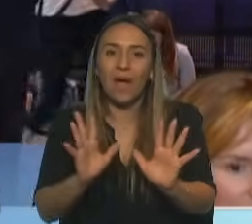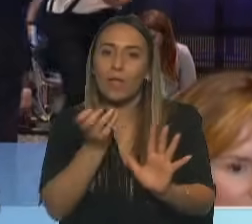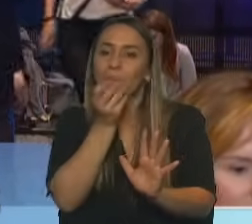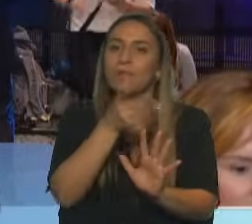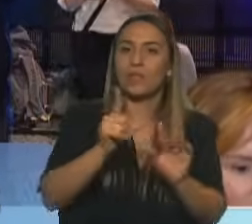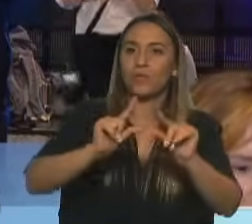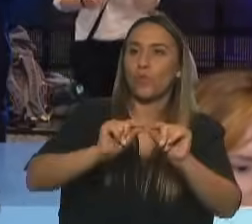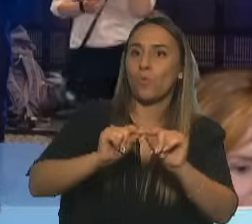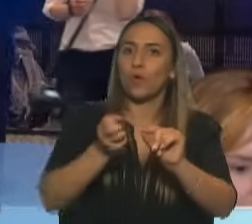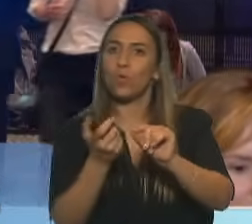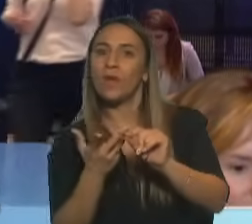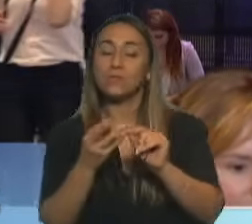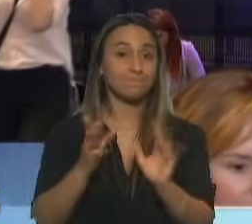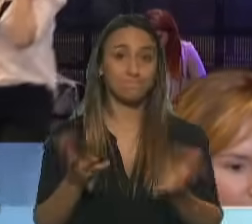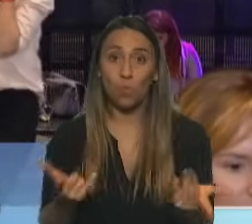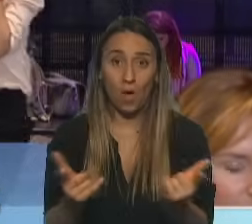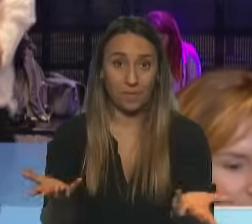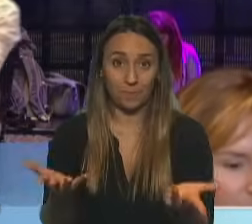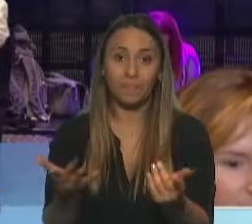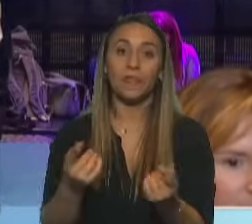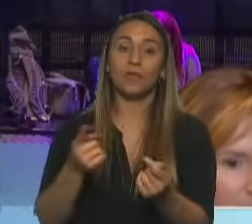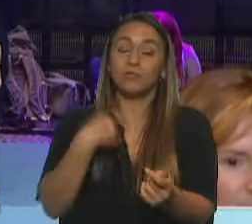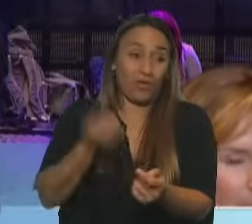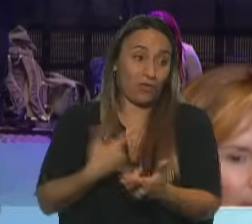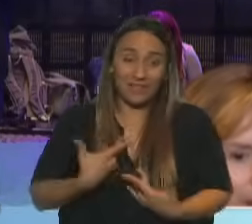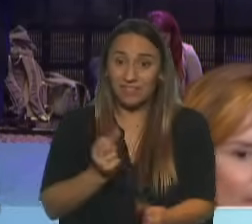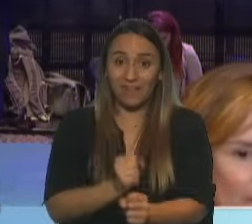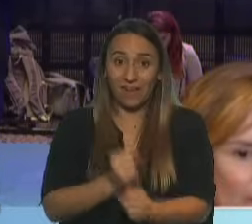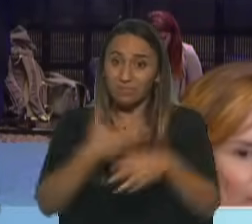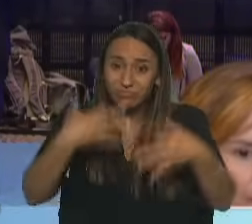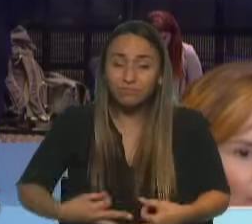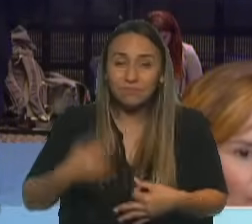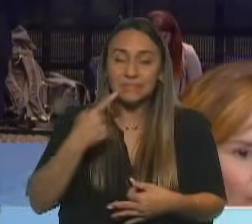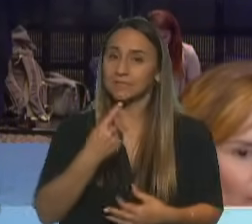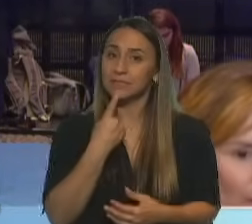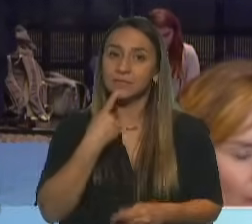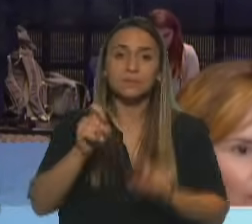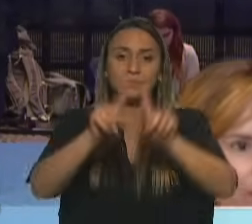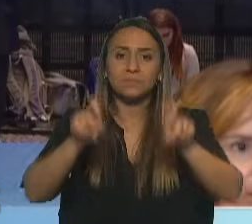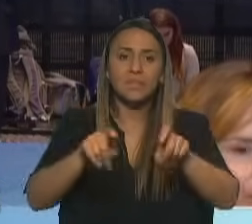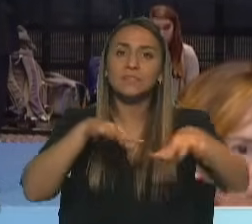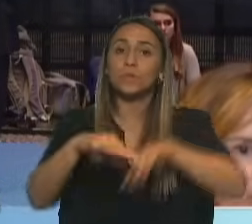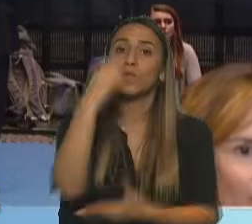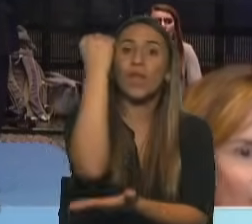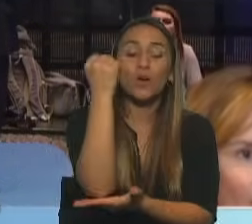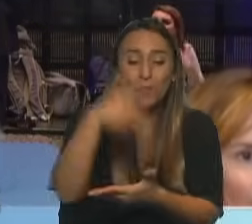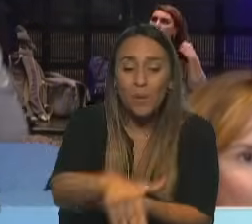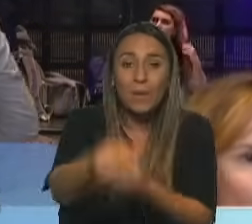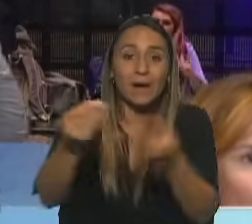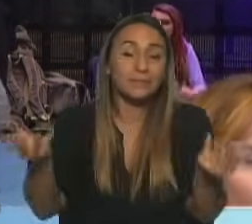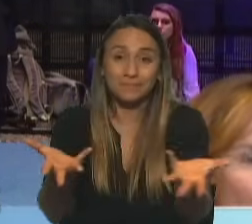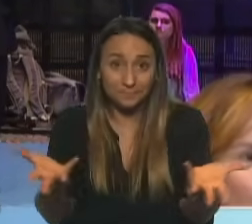grandes interrogantes que tiene el laburante que tenemos todos es qué va a pasar con la economía. Esa es una de las grandes preguntas y por supuesto también